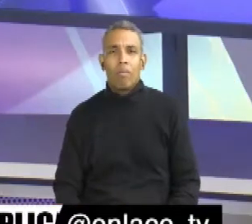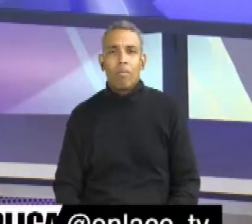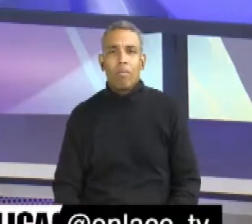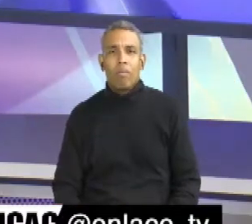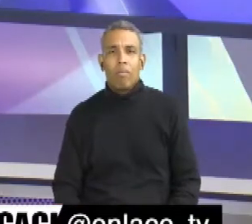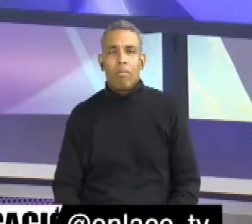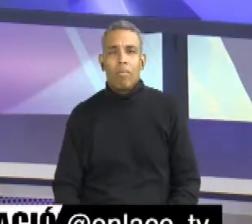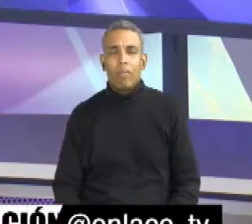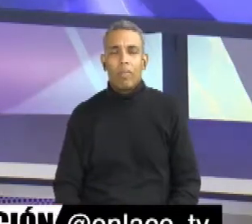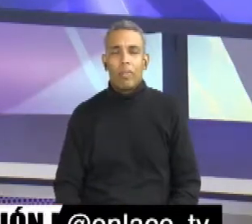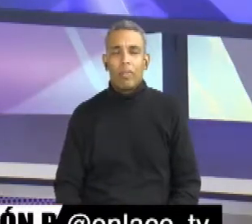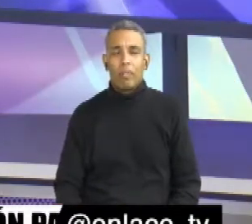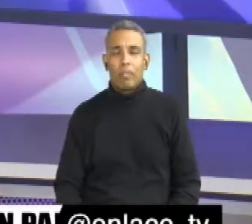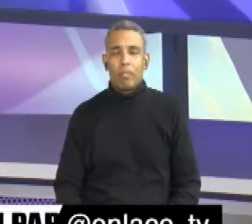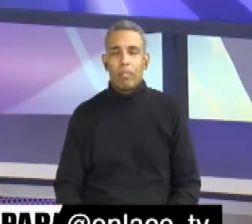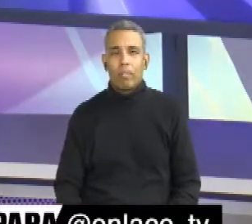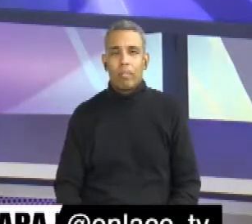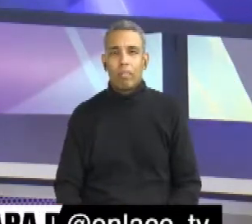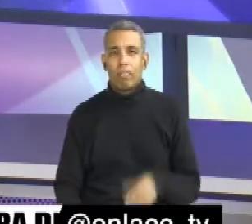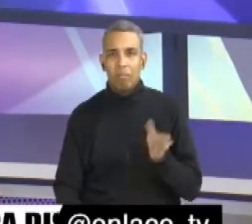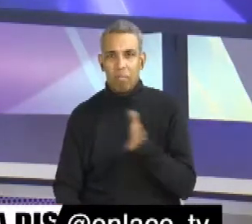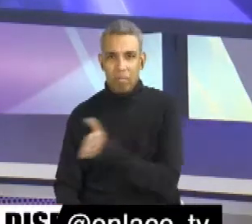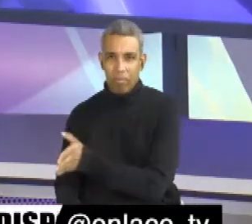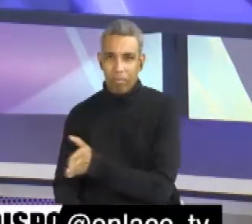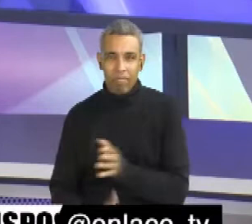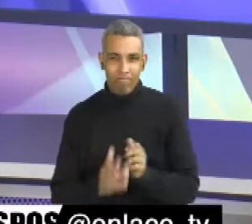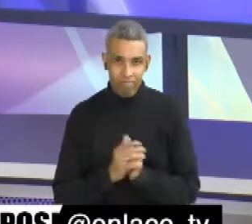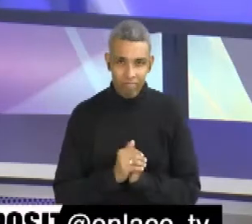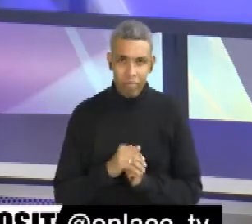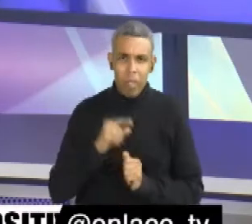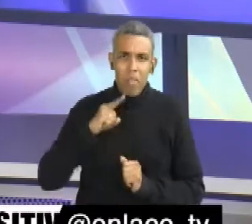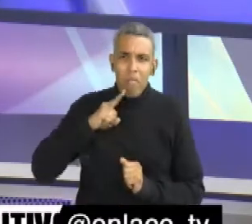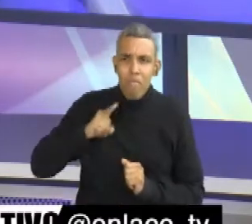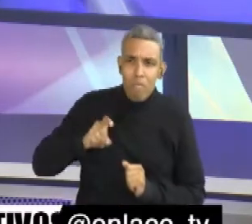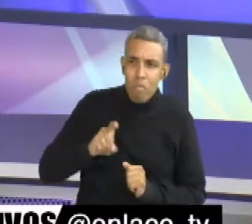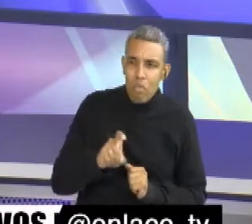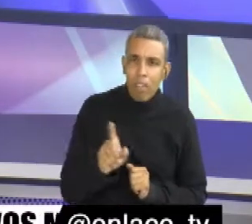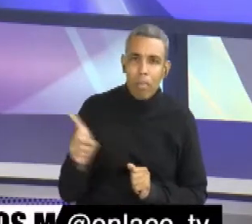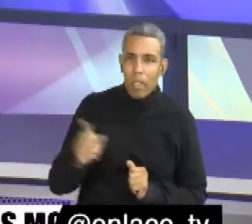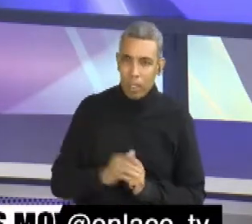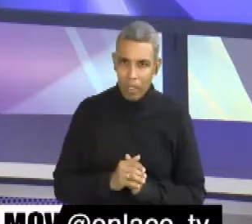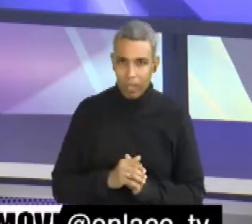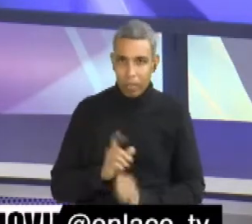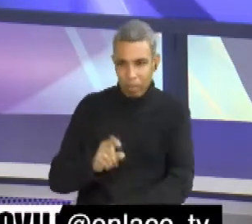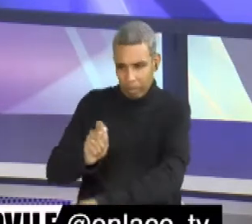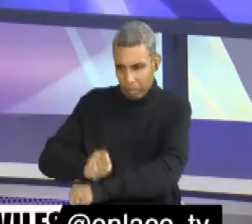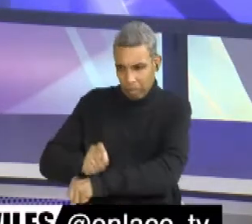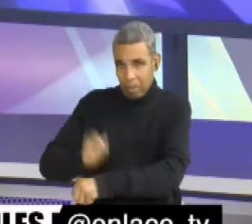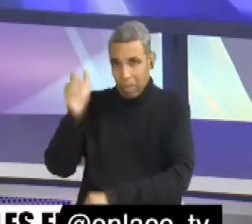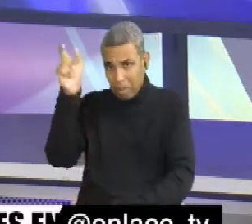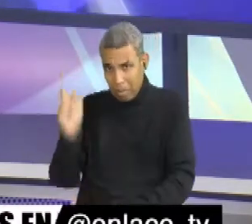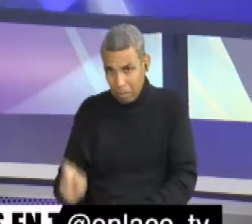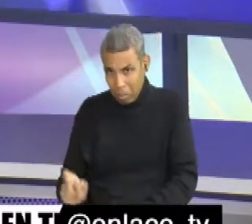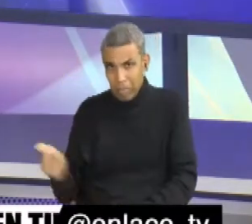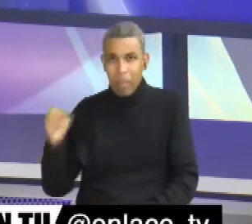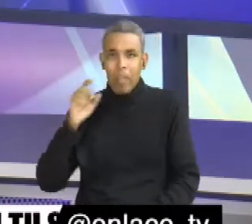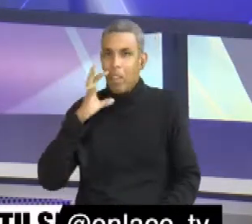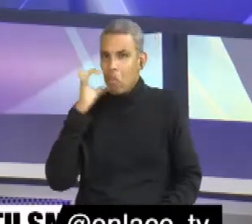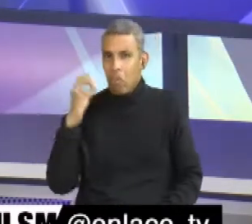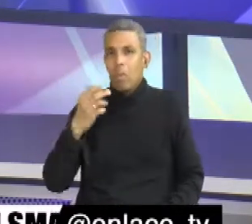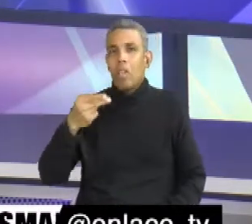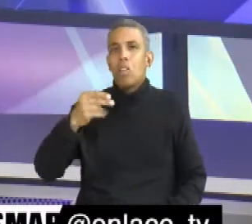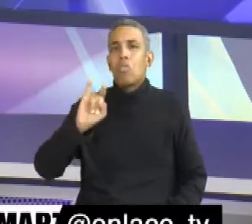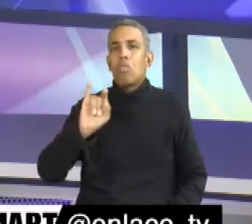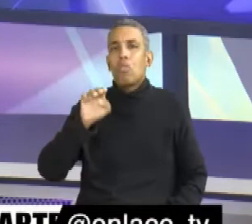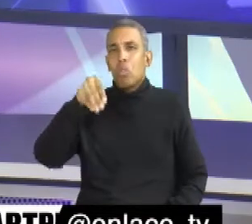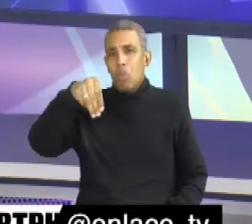Zula, gracias. Y en una jornada extraordinaria anticorrupción cumplida en Bucaramanga, el fiscal general de la Nación, Néstor Humberto Martínez, anunció que se apersonará de la